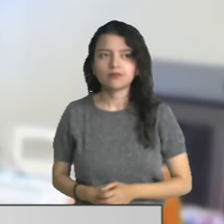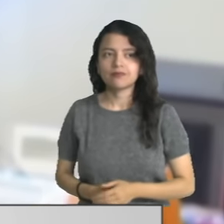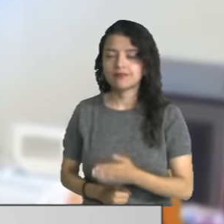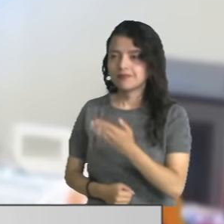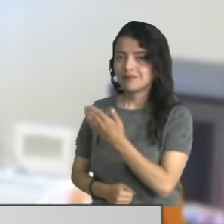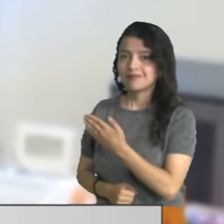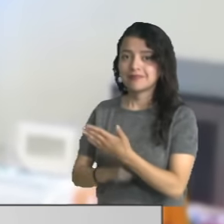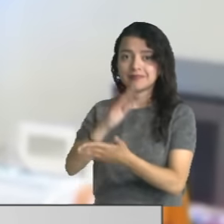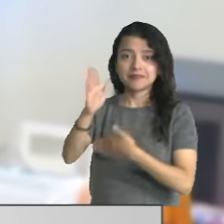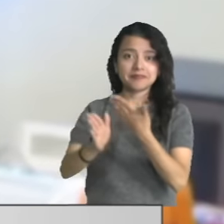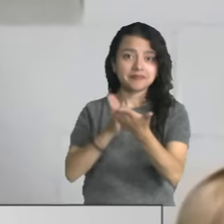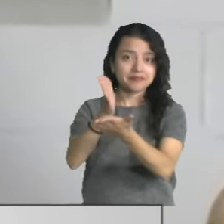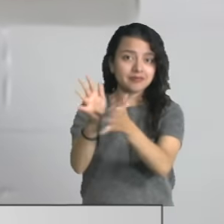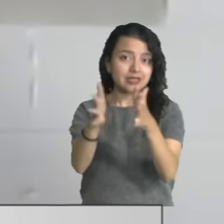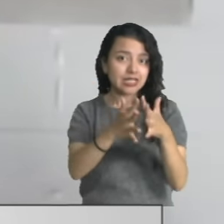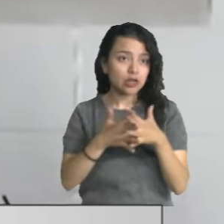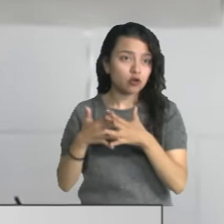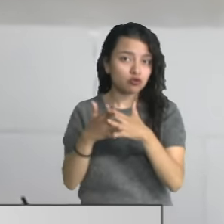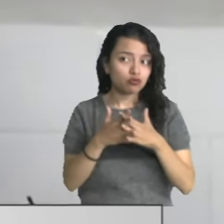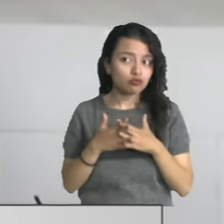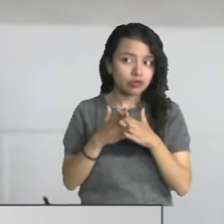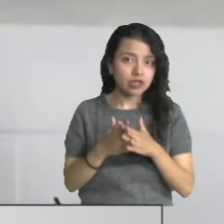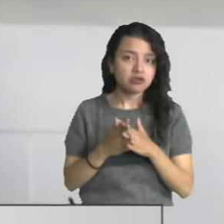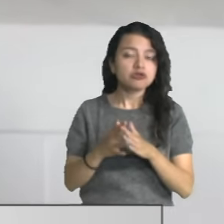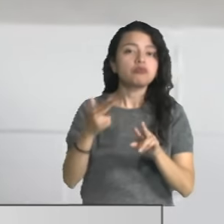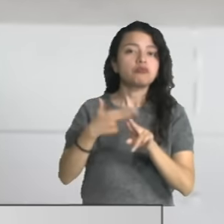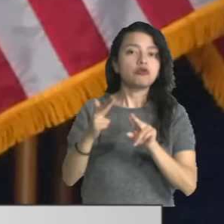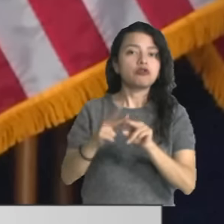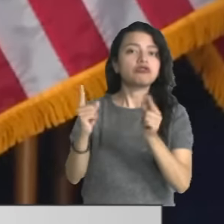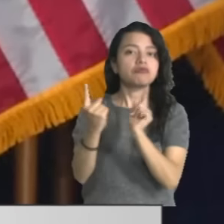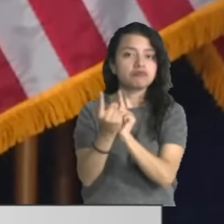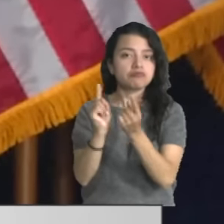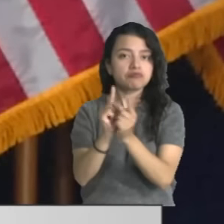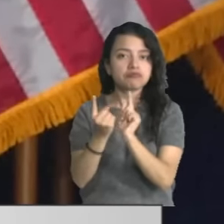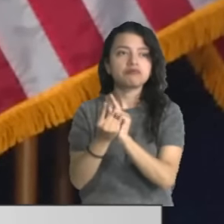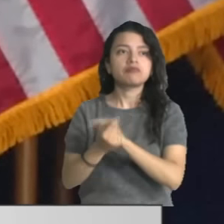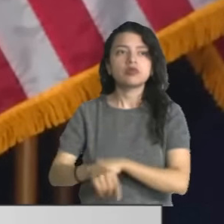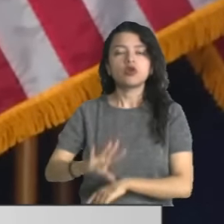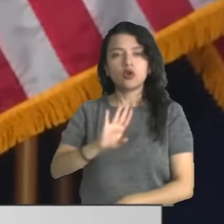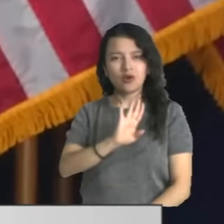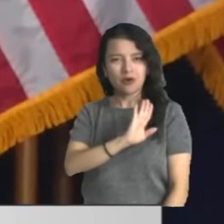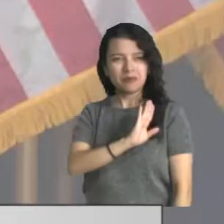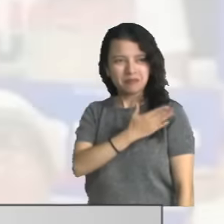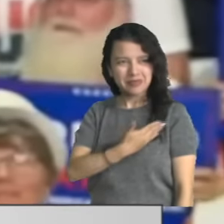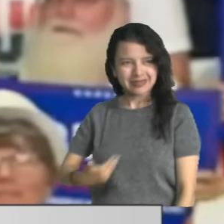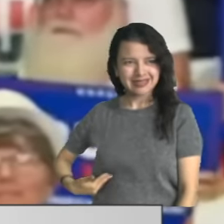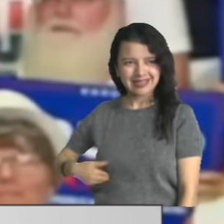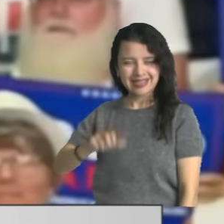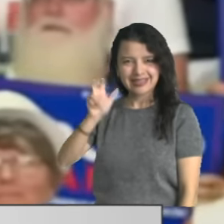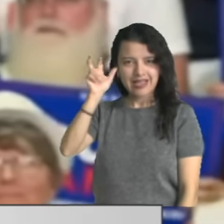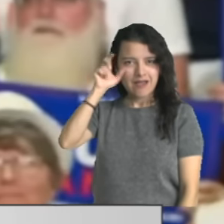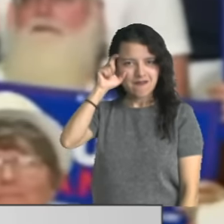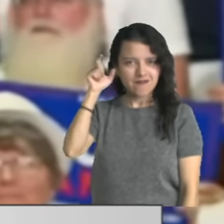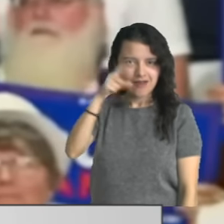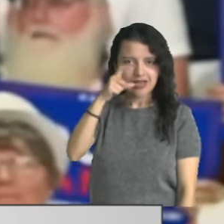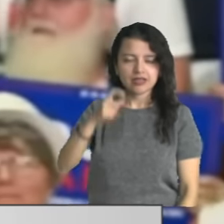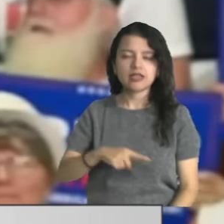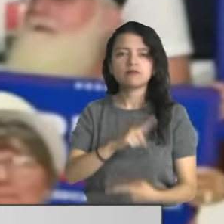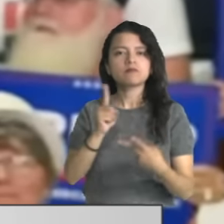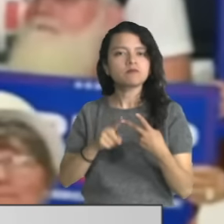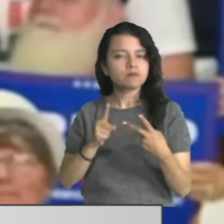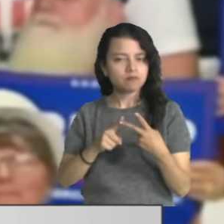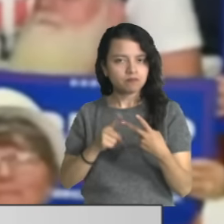país norteamericano, se reunirá con el presidente Joe Biden, la vicepresidenta Kamala Harris y el expresidente Donald